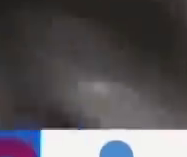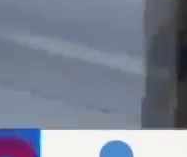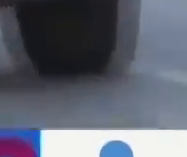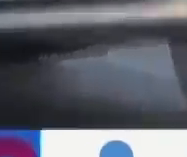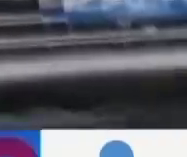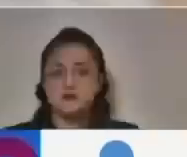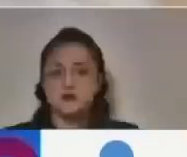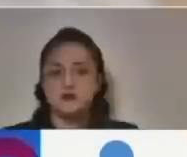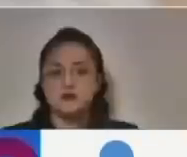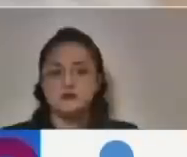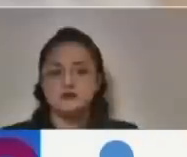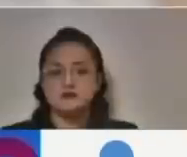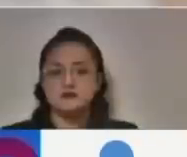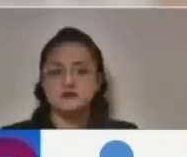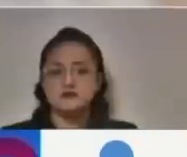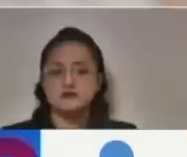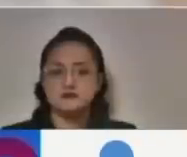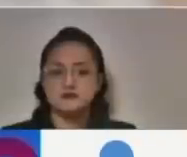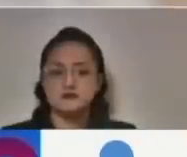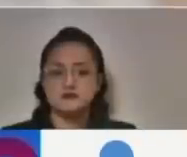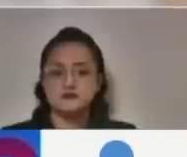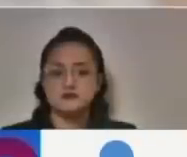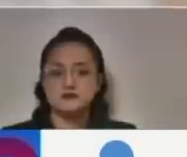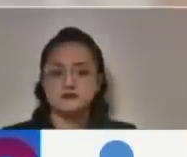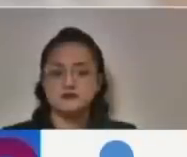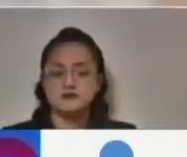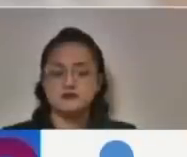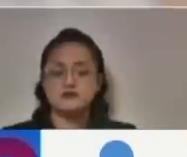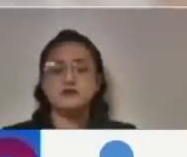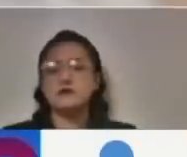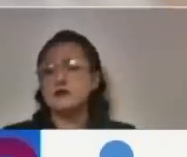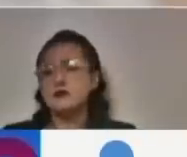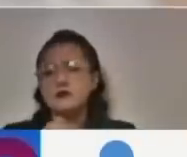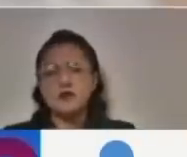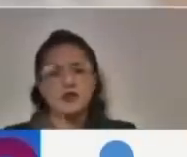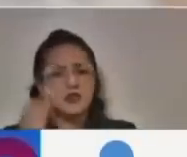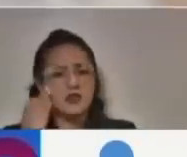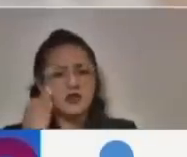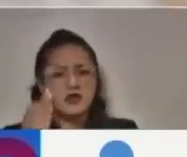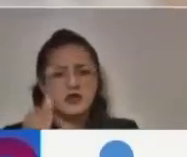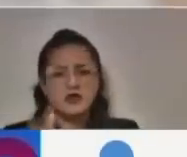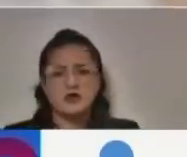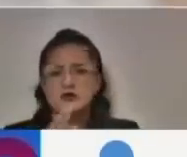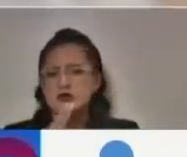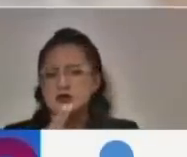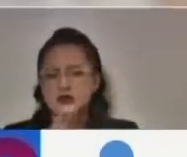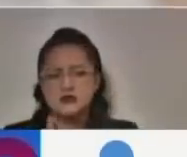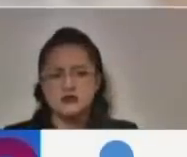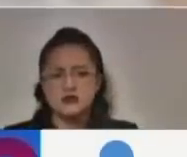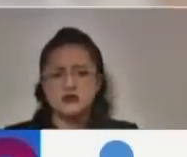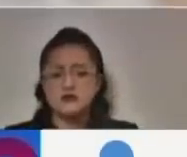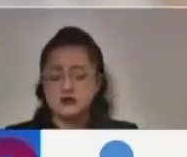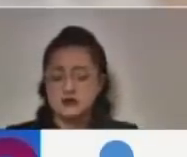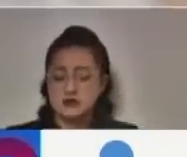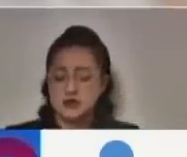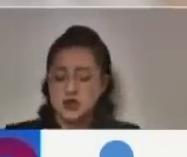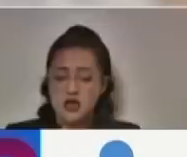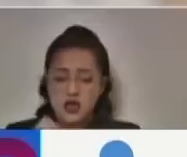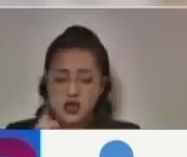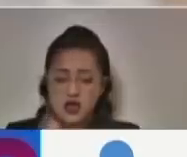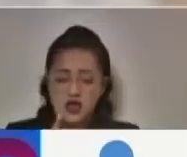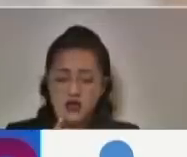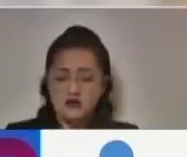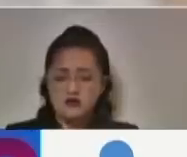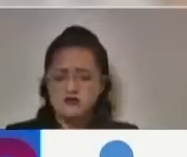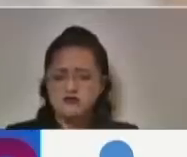del estado, Luis Miguel Barbosa, quien informó que esta tarde se estará emitiendo un decreto con la cancelación del programa. Comentó